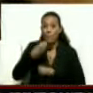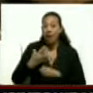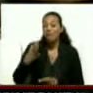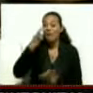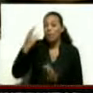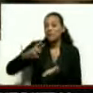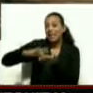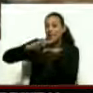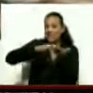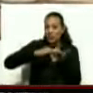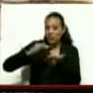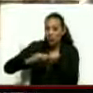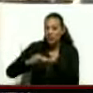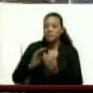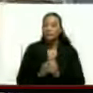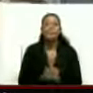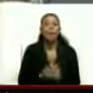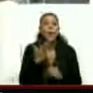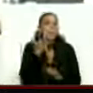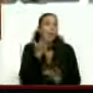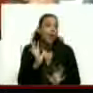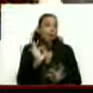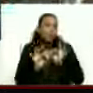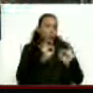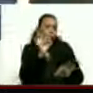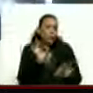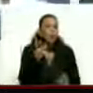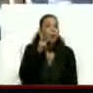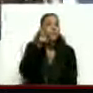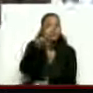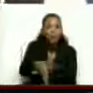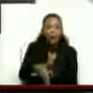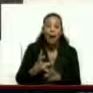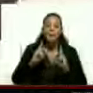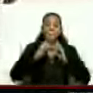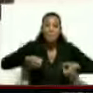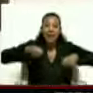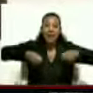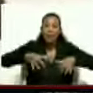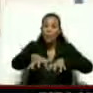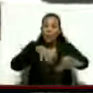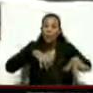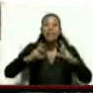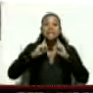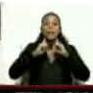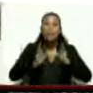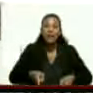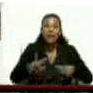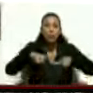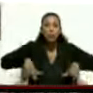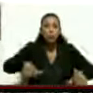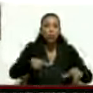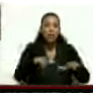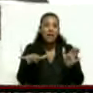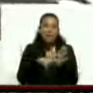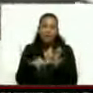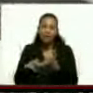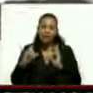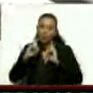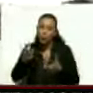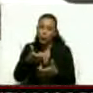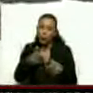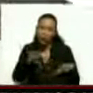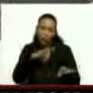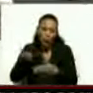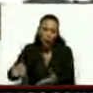famoso plato de la época. Por esta razón nos trasladamos hasta el mercado mayorista del cementerio, lugar muy concurrido